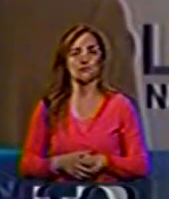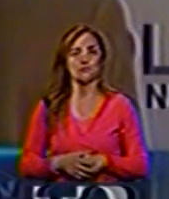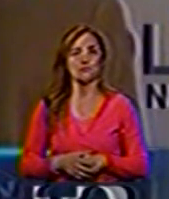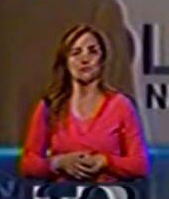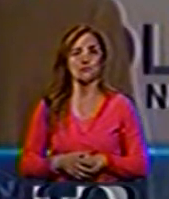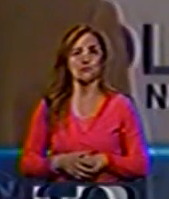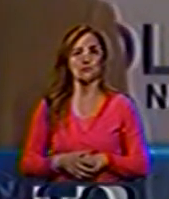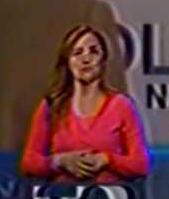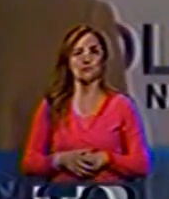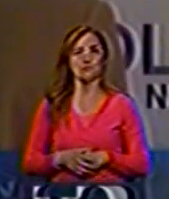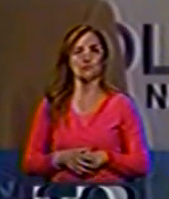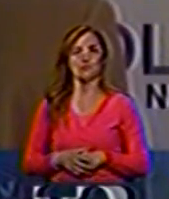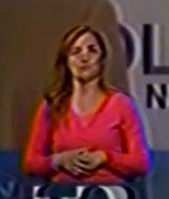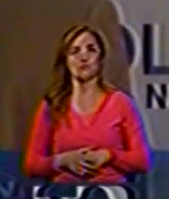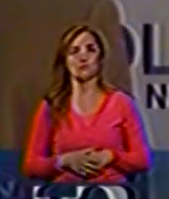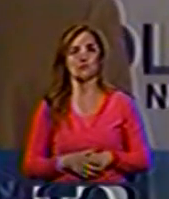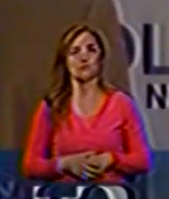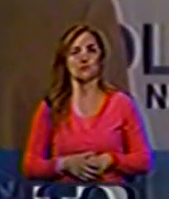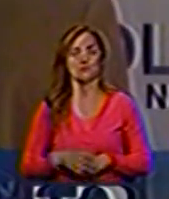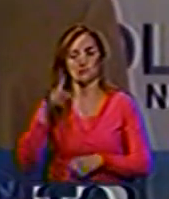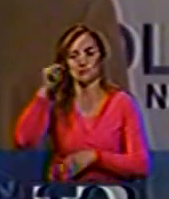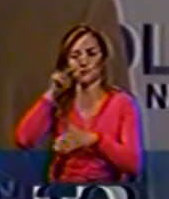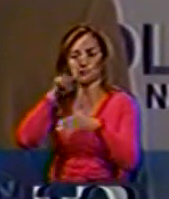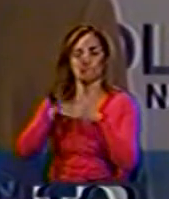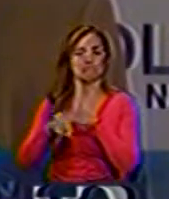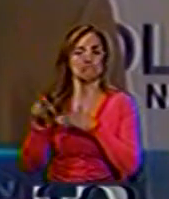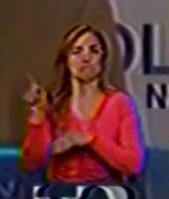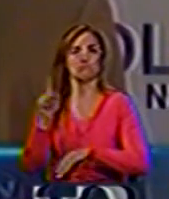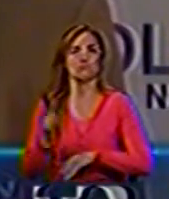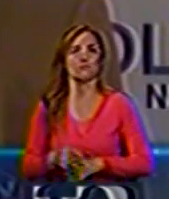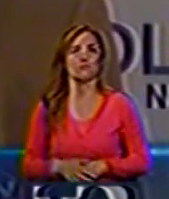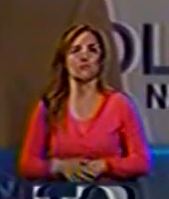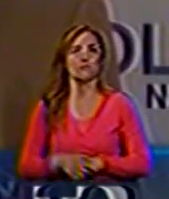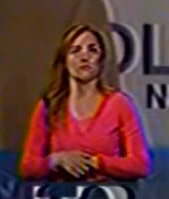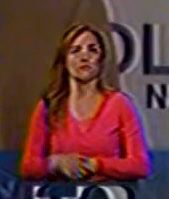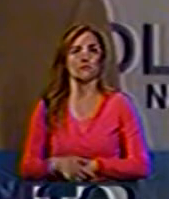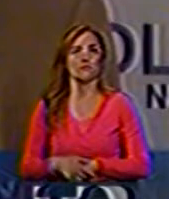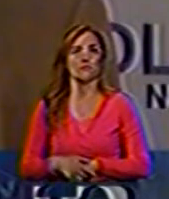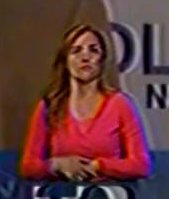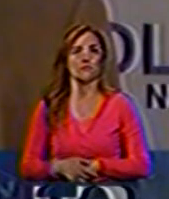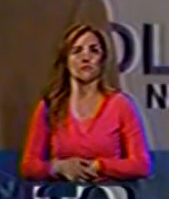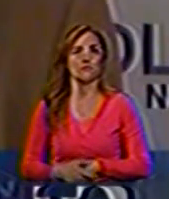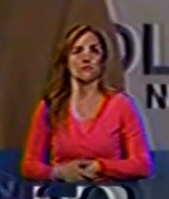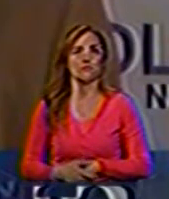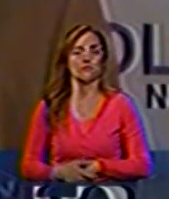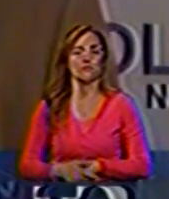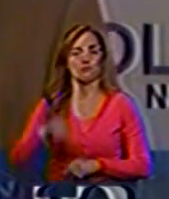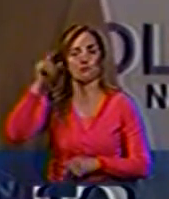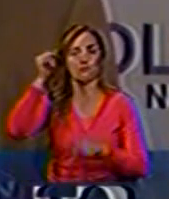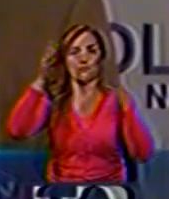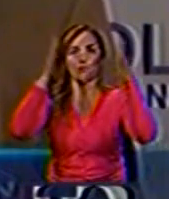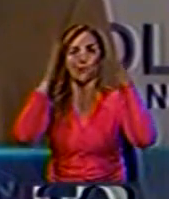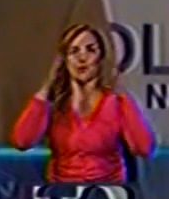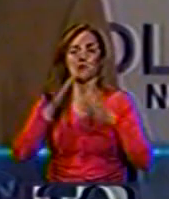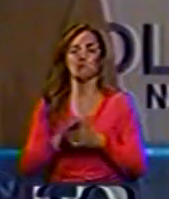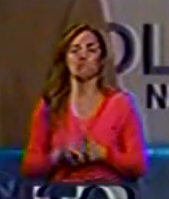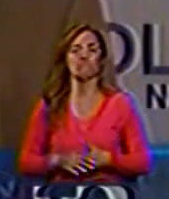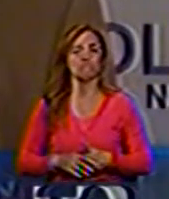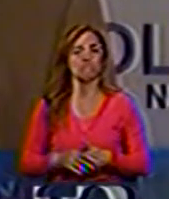No es una cuerda en la que interfiera el gobierno. Por supuesto, en el caso del gobierno también estamos pendientes de lo que